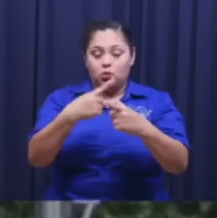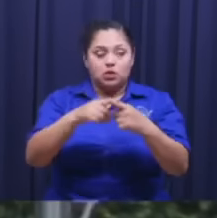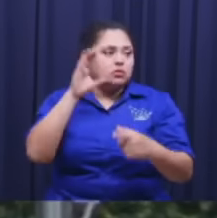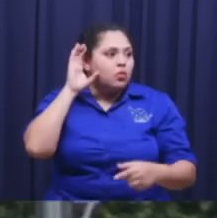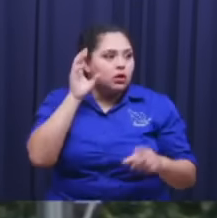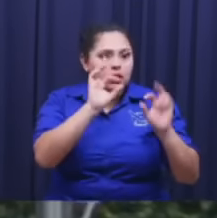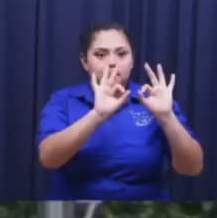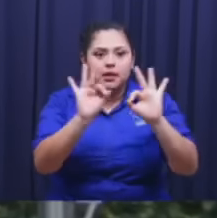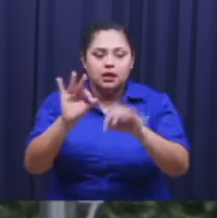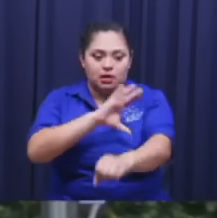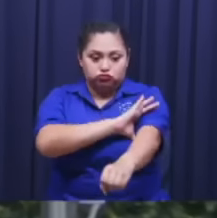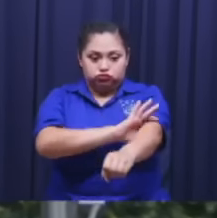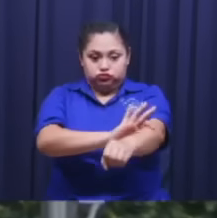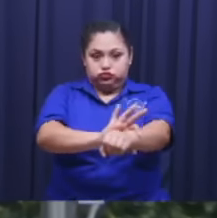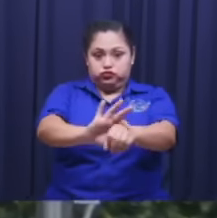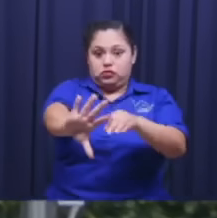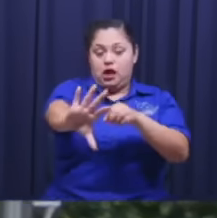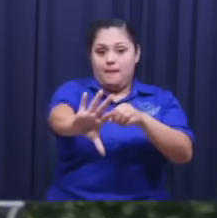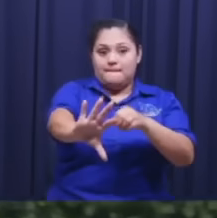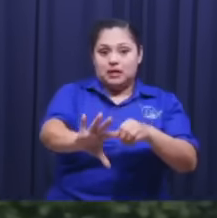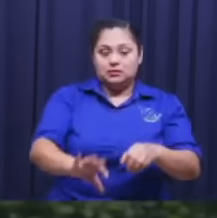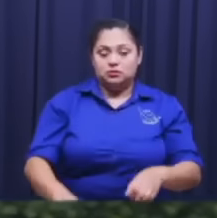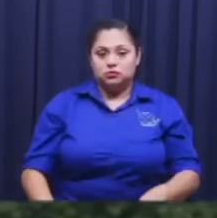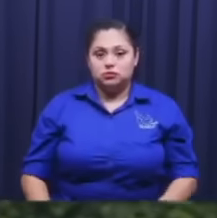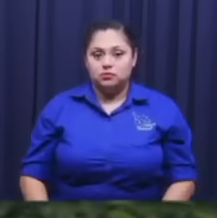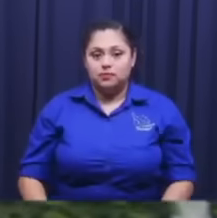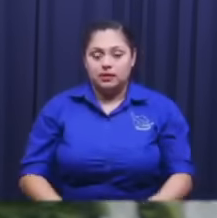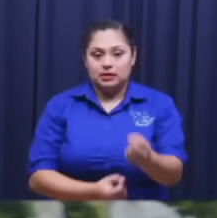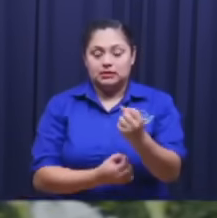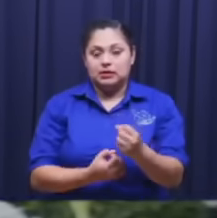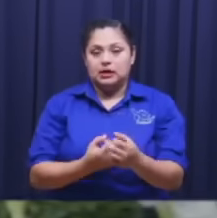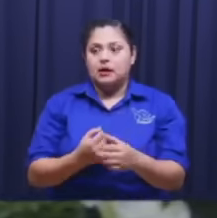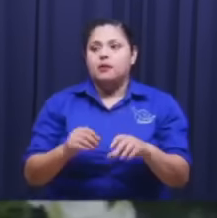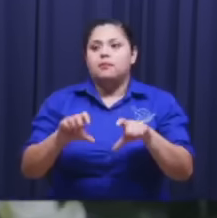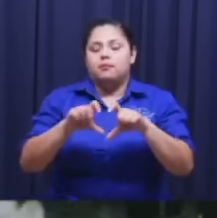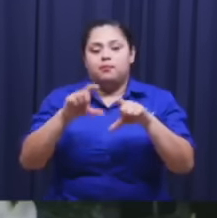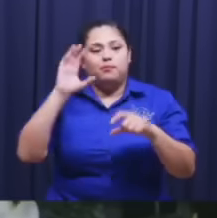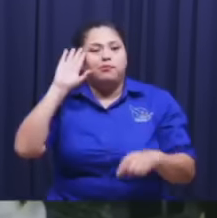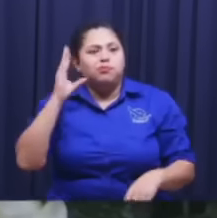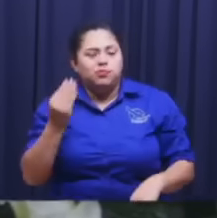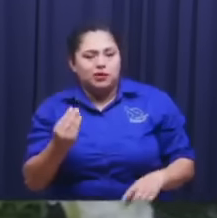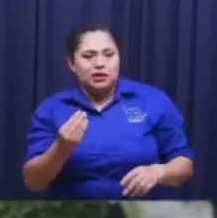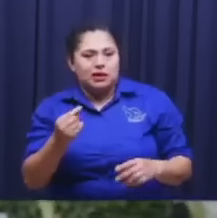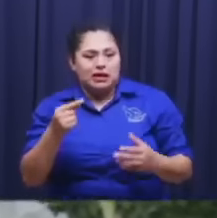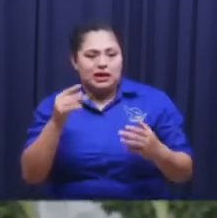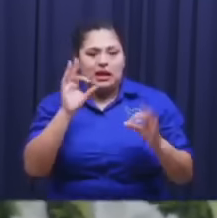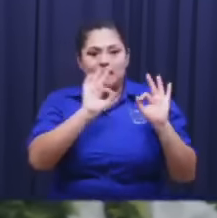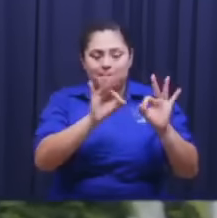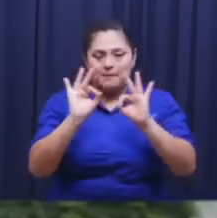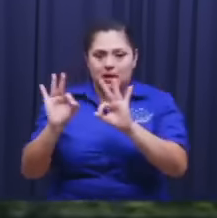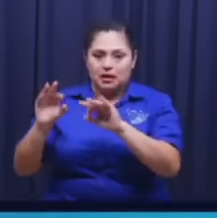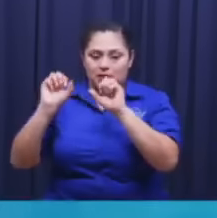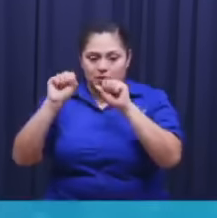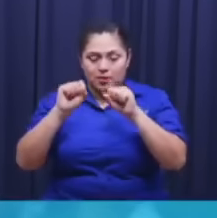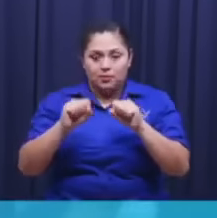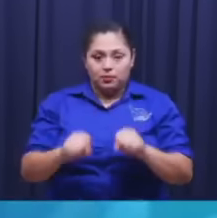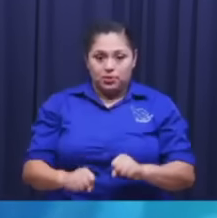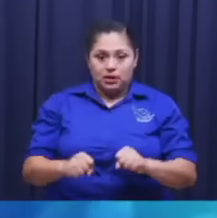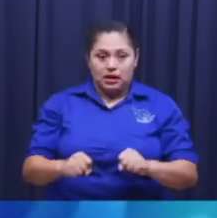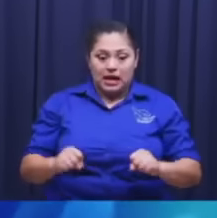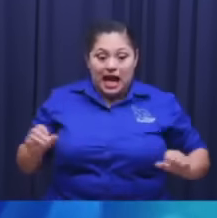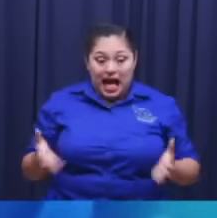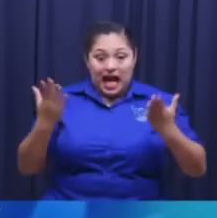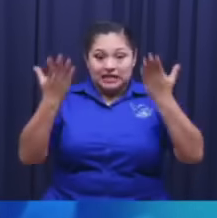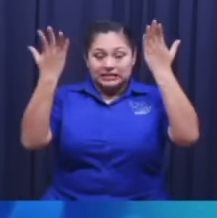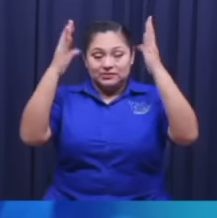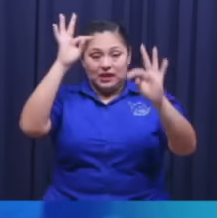No es lo mismo. Porque una cosa, la palabra pudo haber activado algo dentro de uno y activarle la fe.